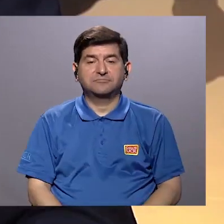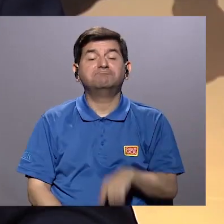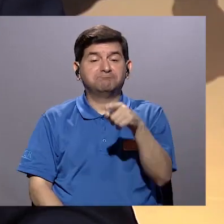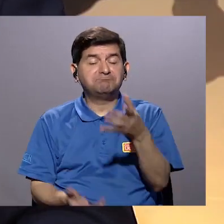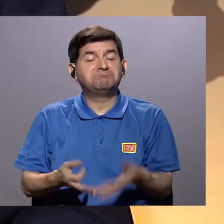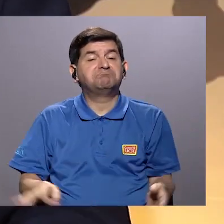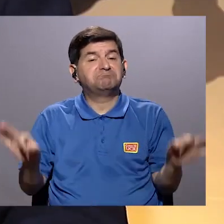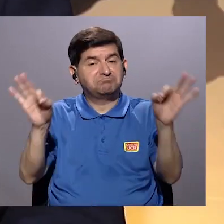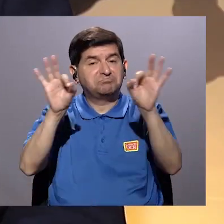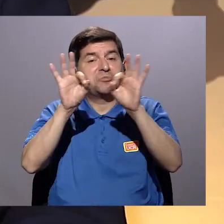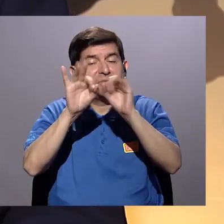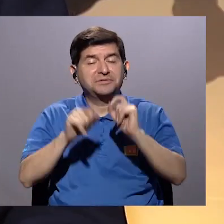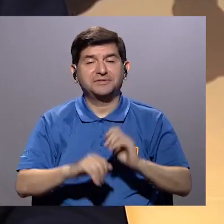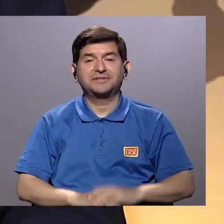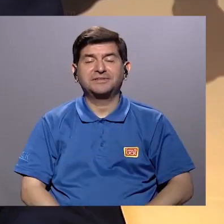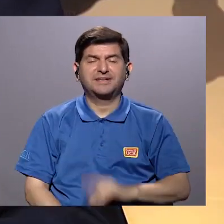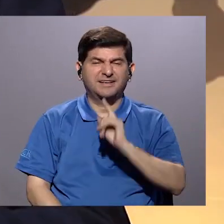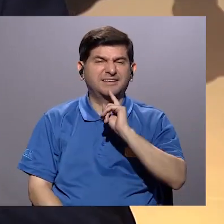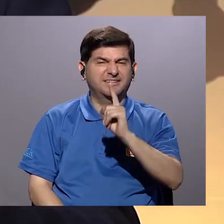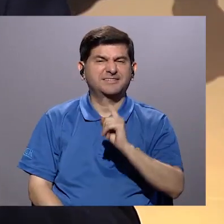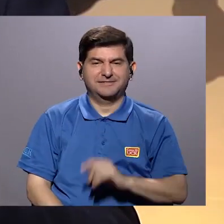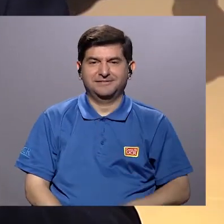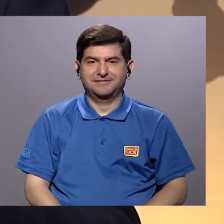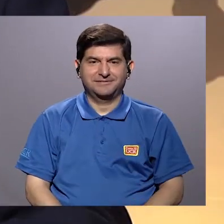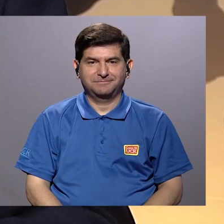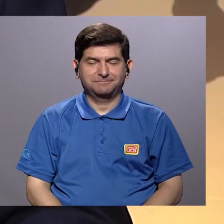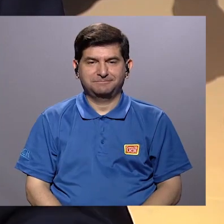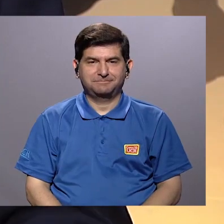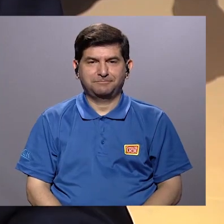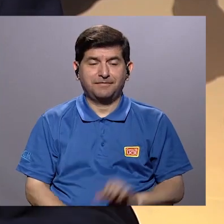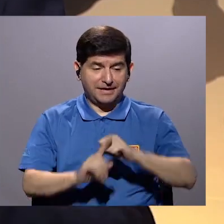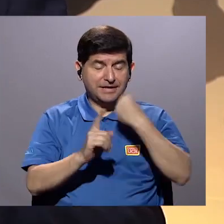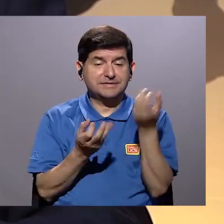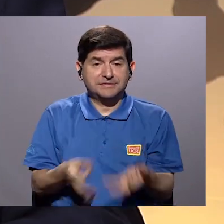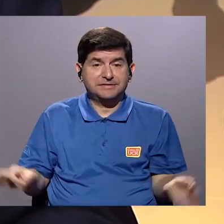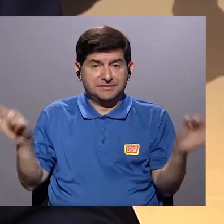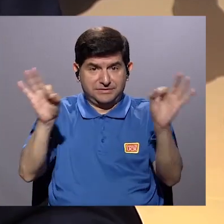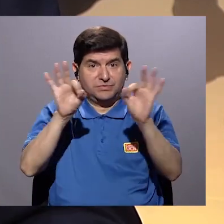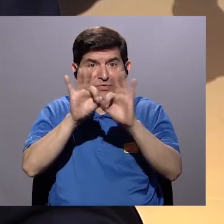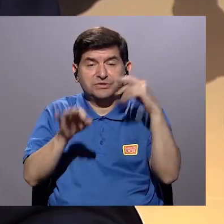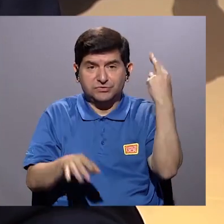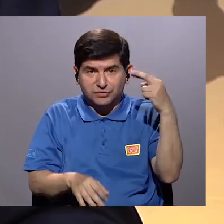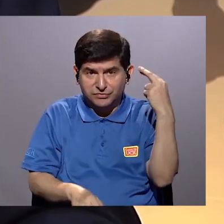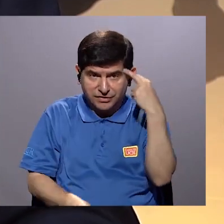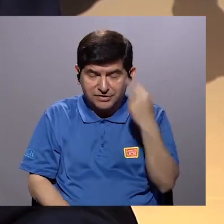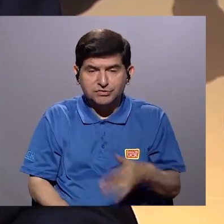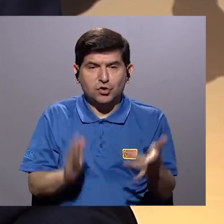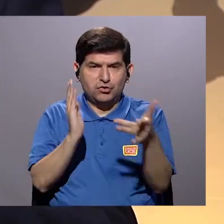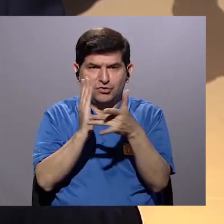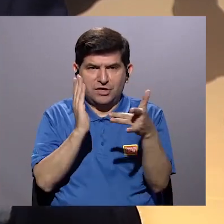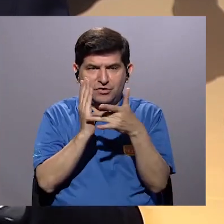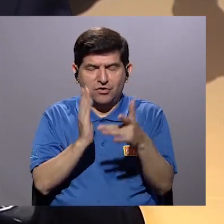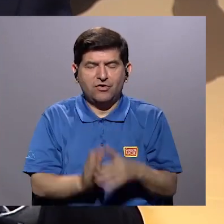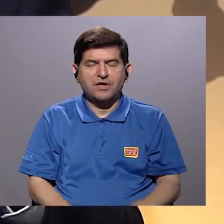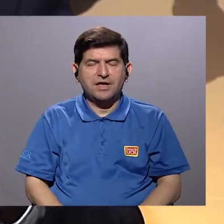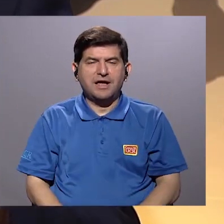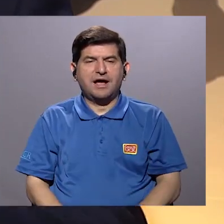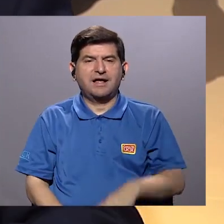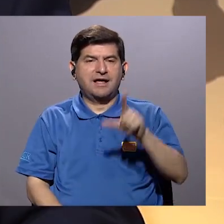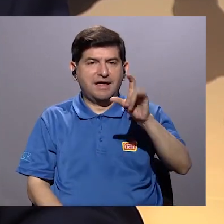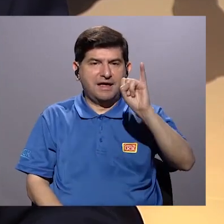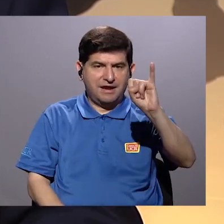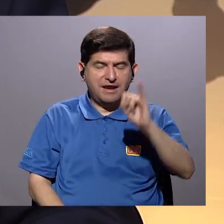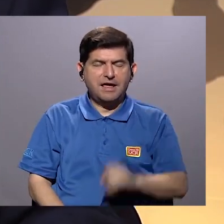importante mencionar, y es una de las cuestiones fundamentales por qué la tecnología de iones de litio ha venido